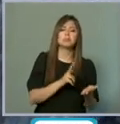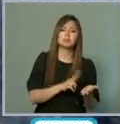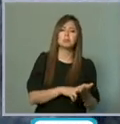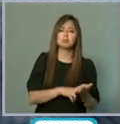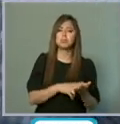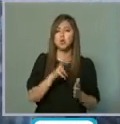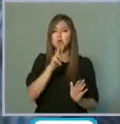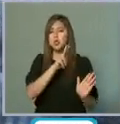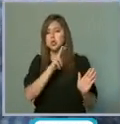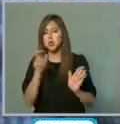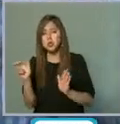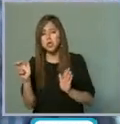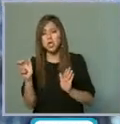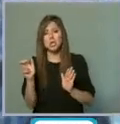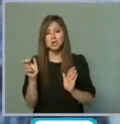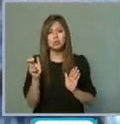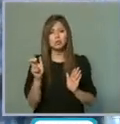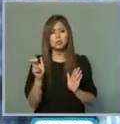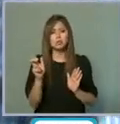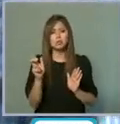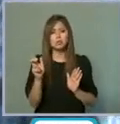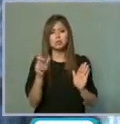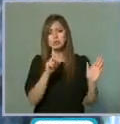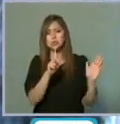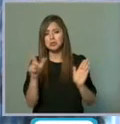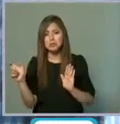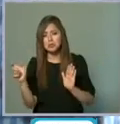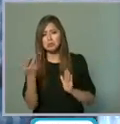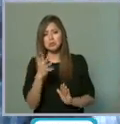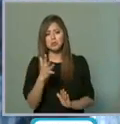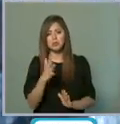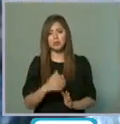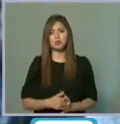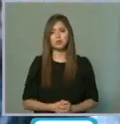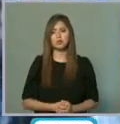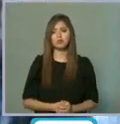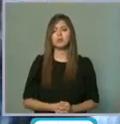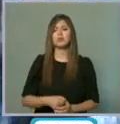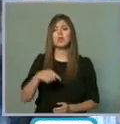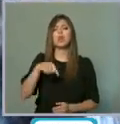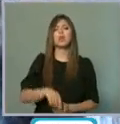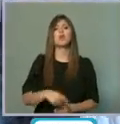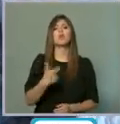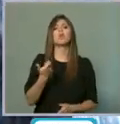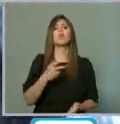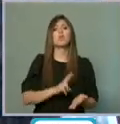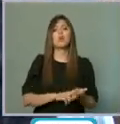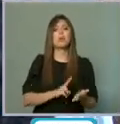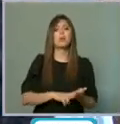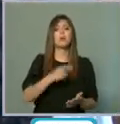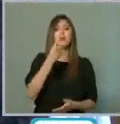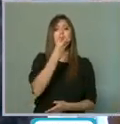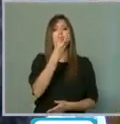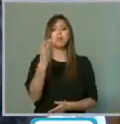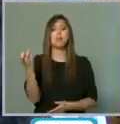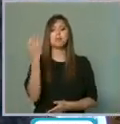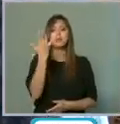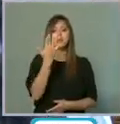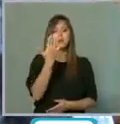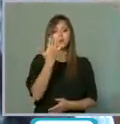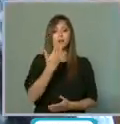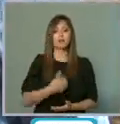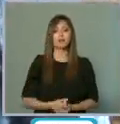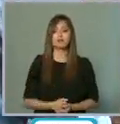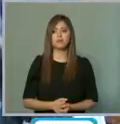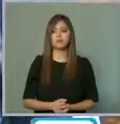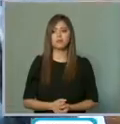menos de unos 800, 700 pesos. Y yo aquí en la tienda lo doy en 350, más o